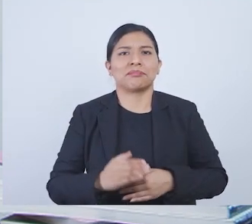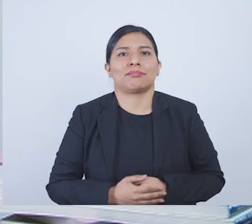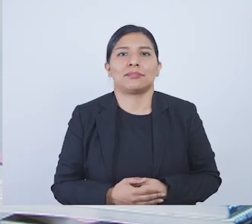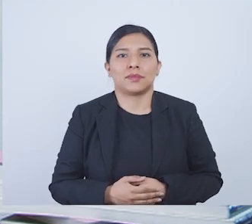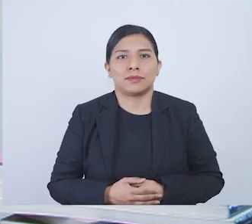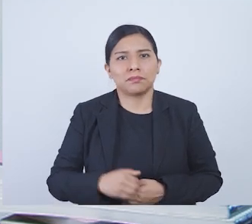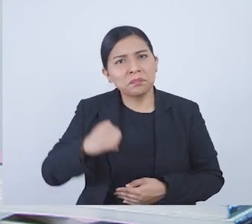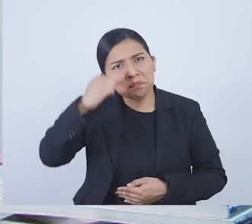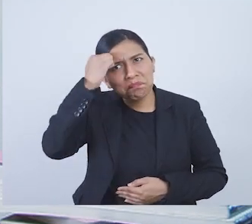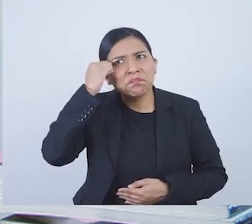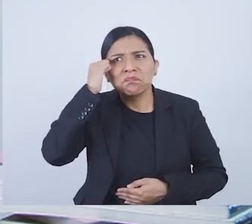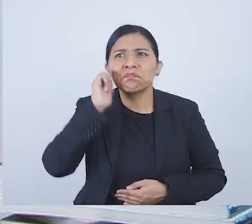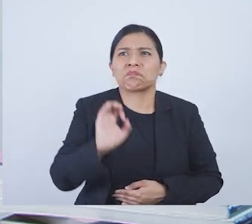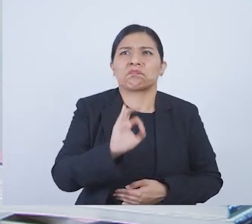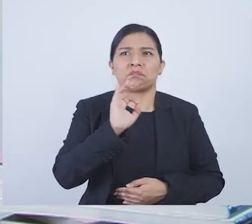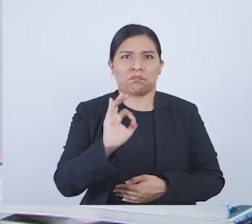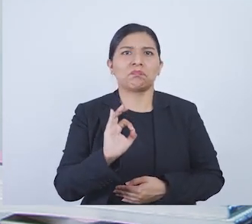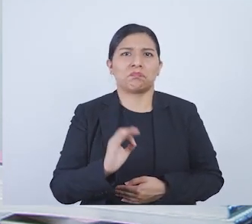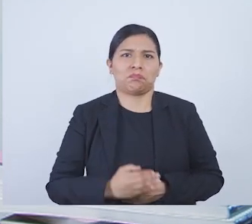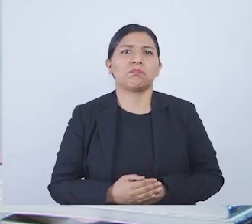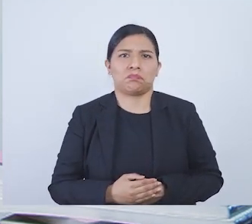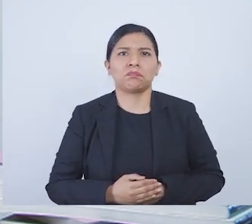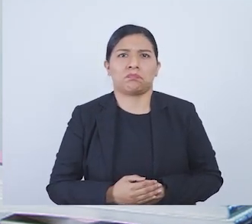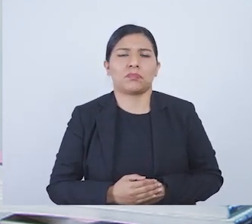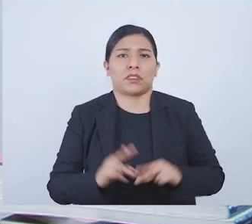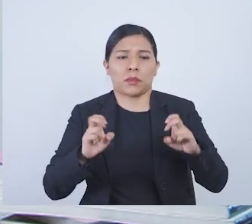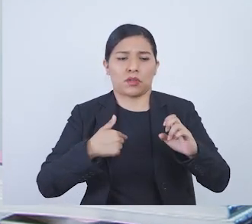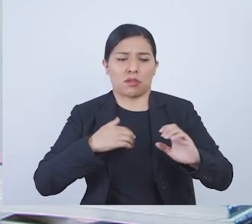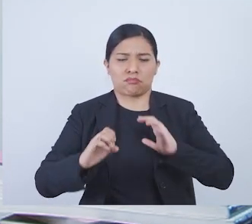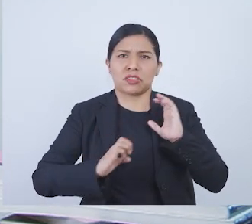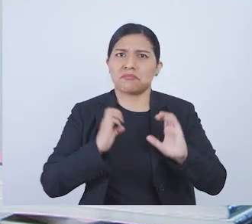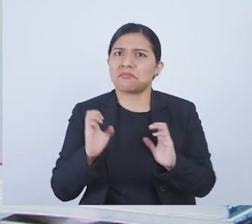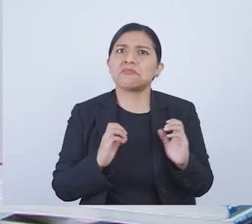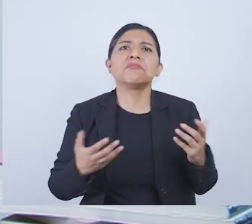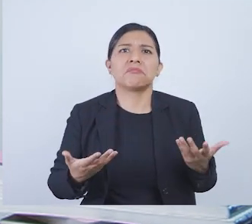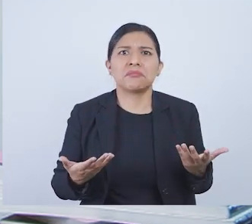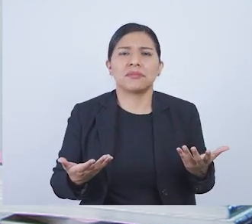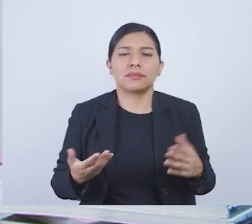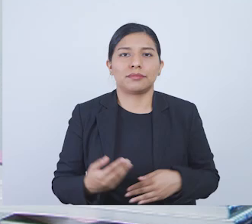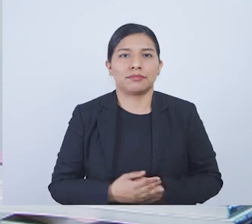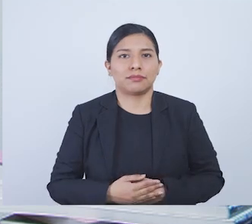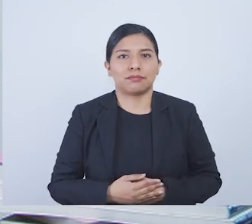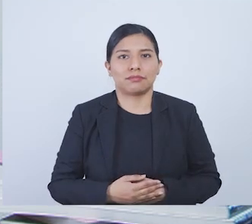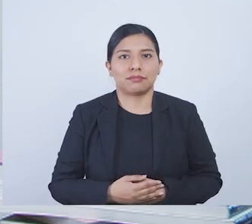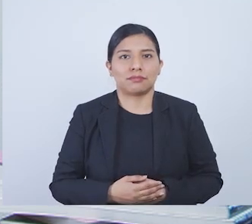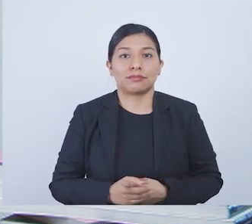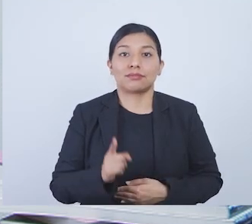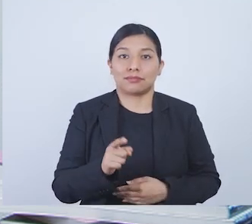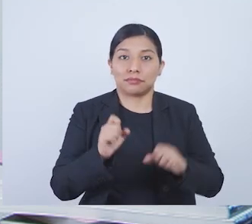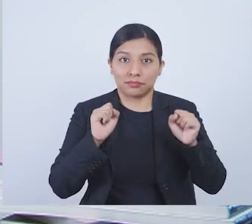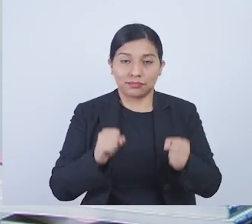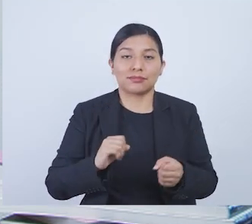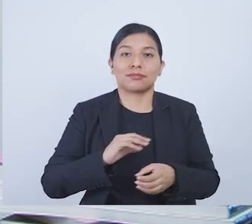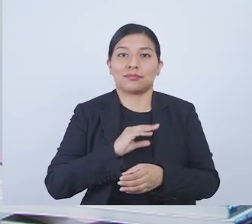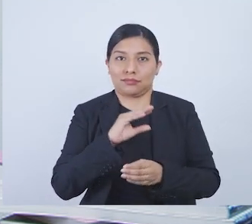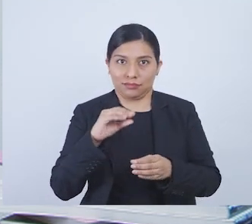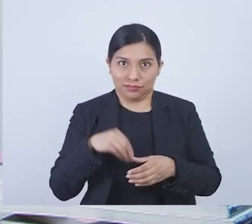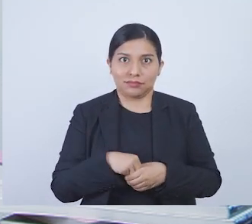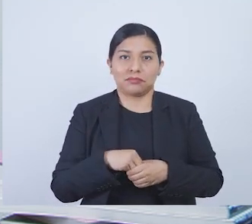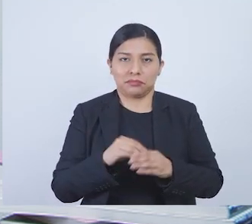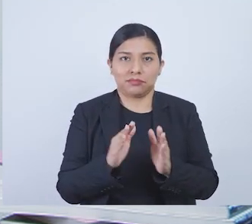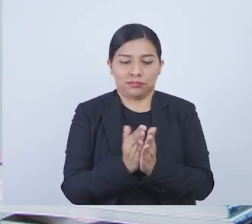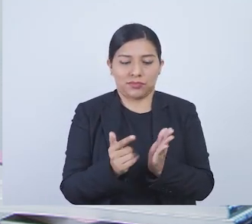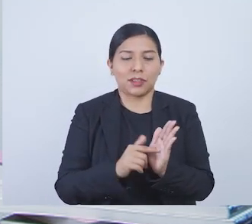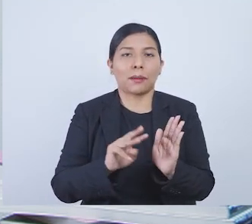aprender, manejar y tocar el tema de las emociones. También eso podríamos incluir un manual también